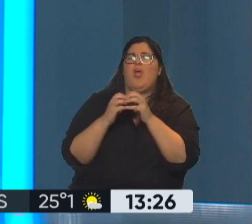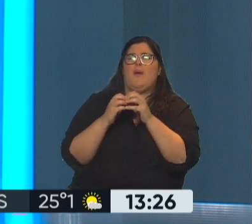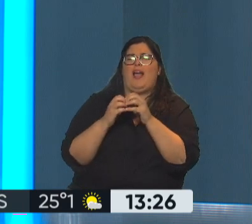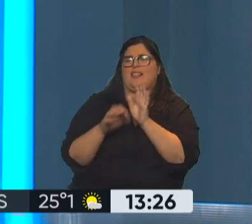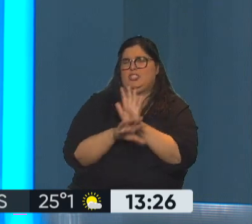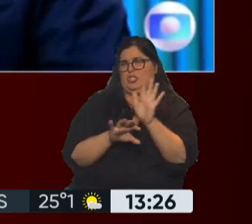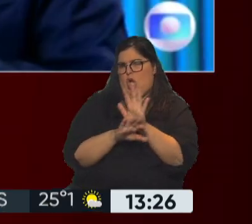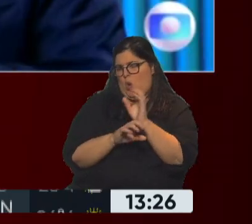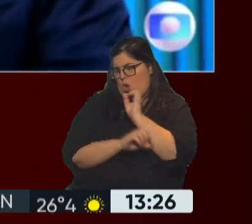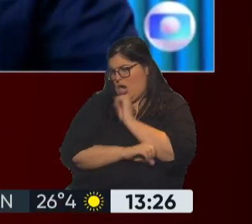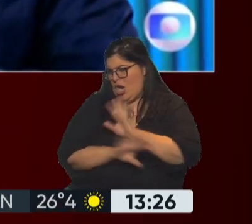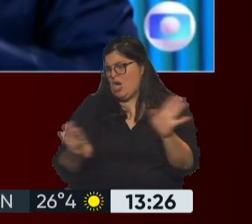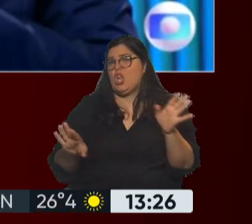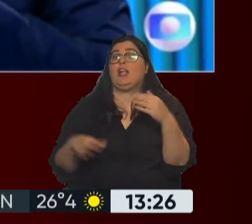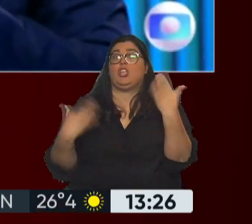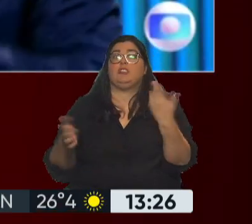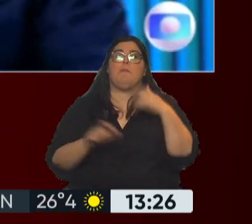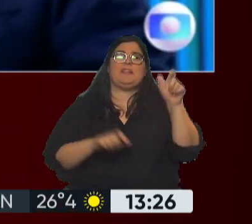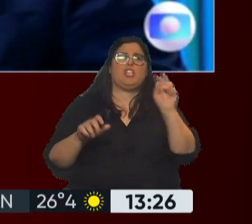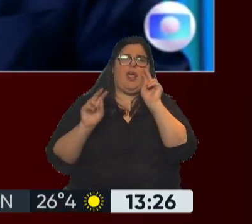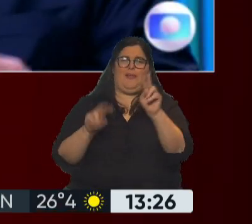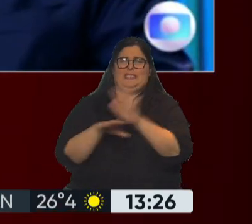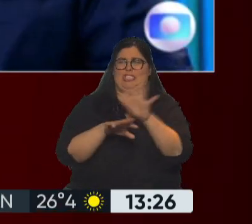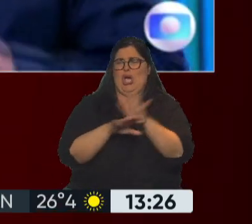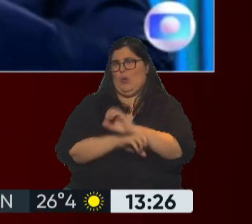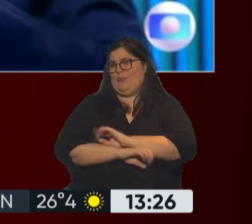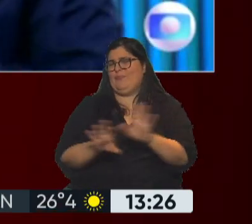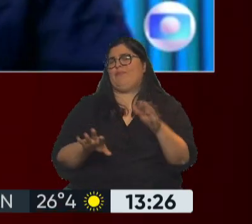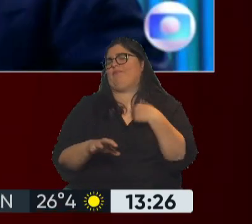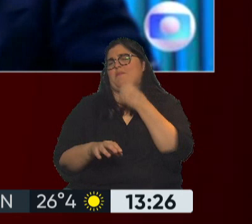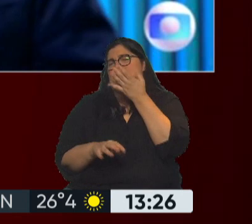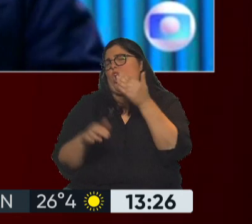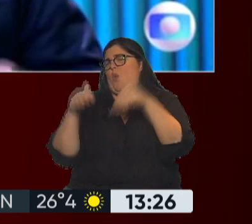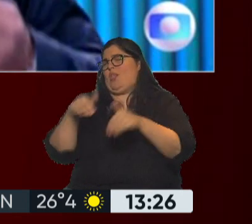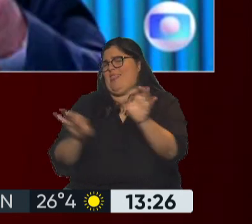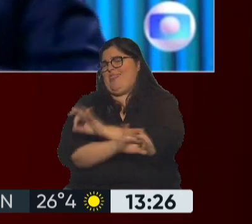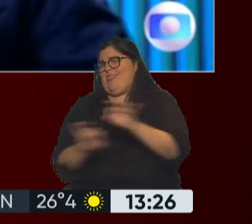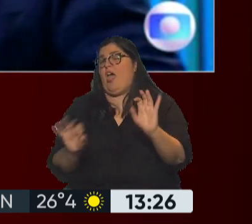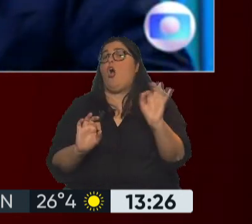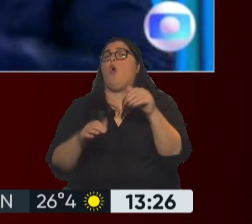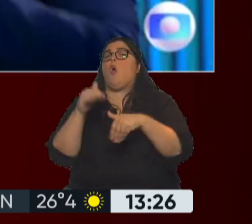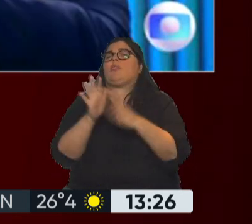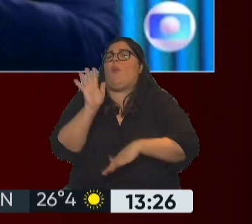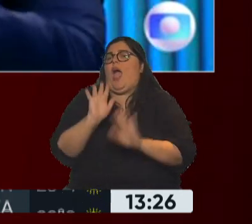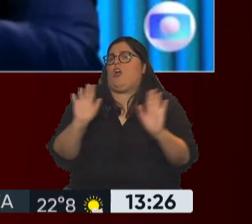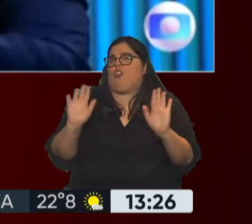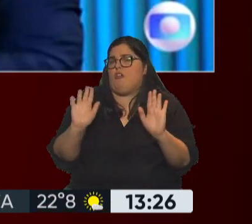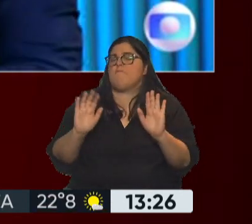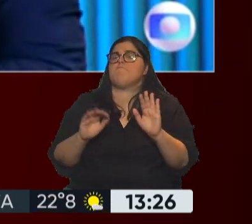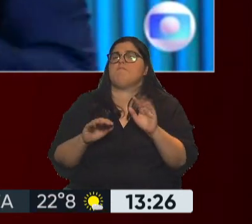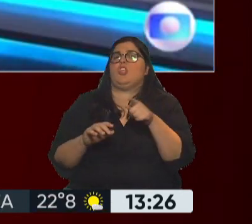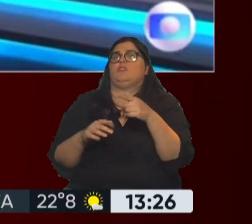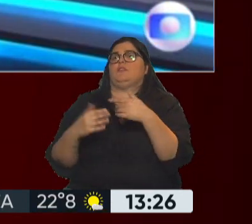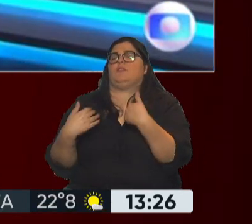mira, yo estoy indeciso, sigo indeciso, voto nulo, voto blanco, no voy a votar. Entonces haría subir la cantidad de votos válidos. Y por el otro